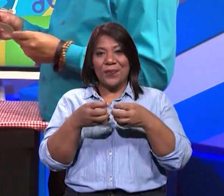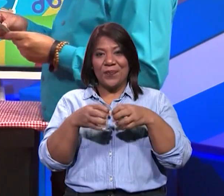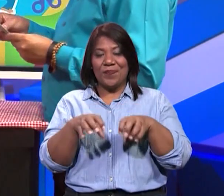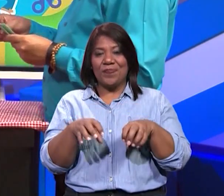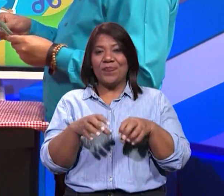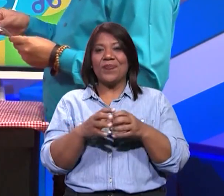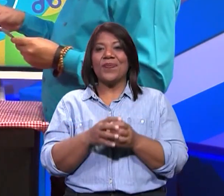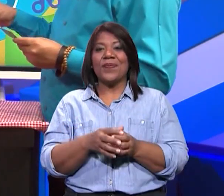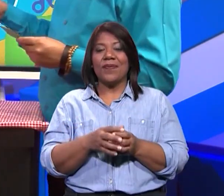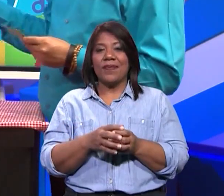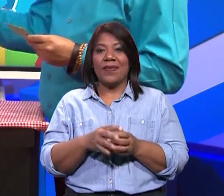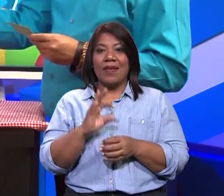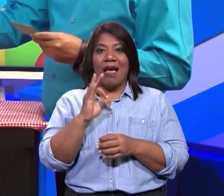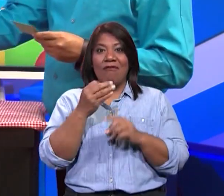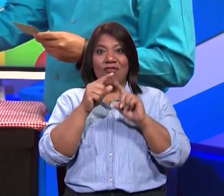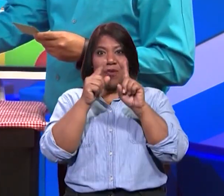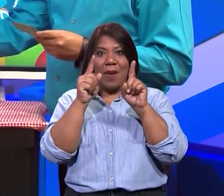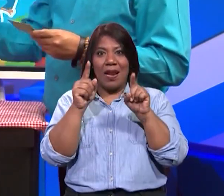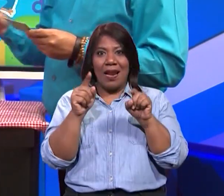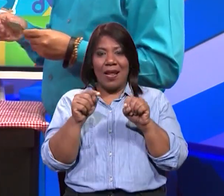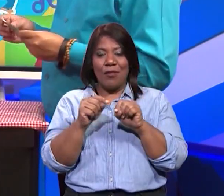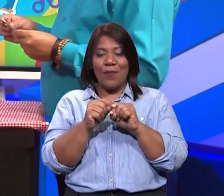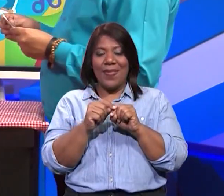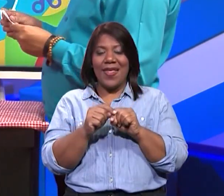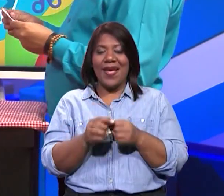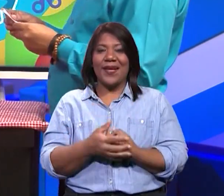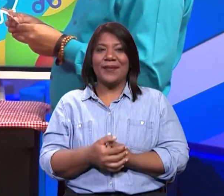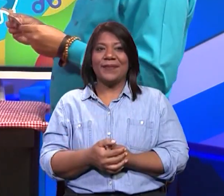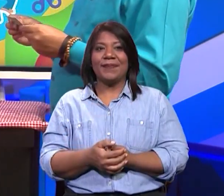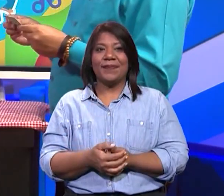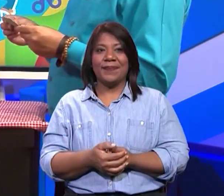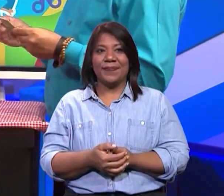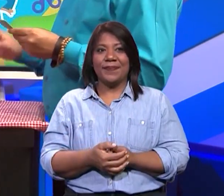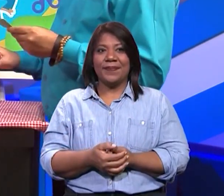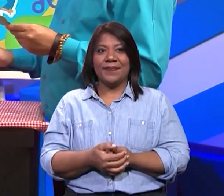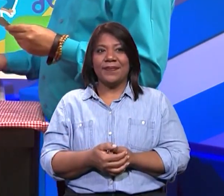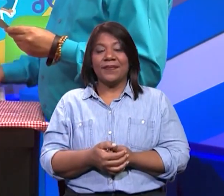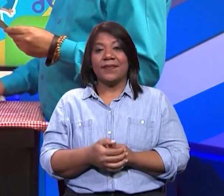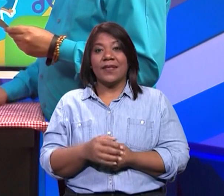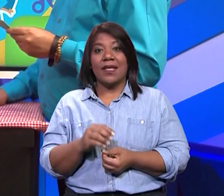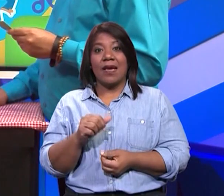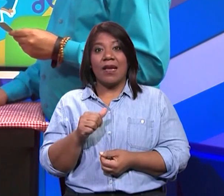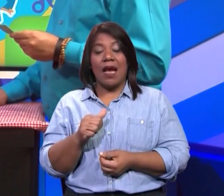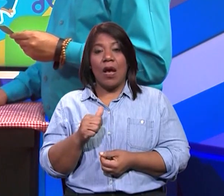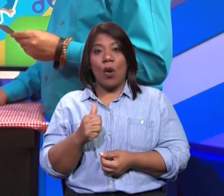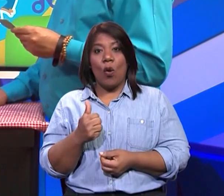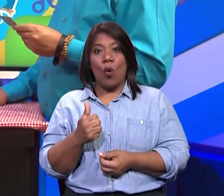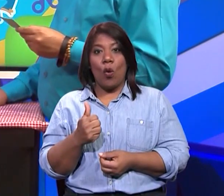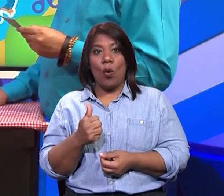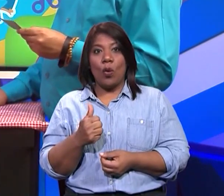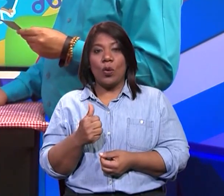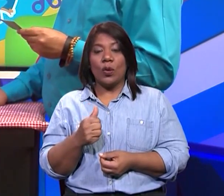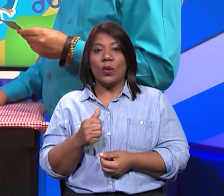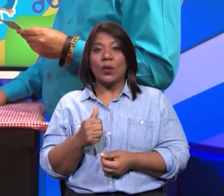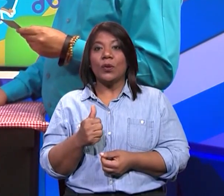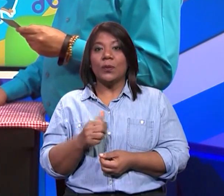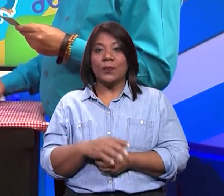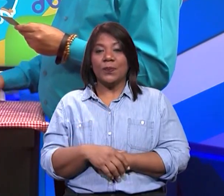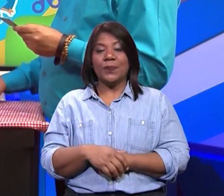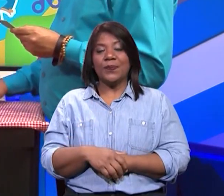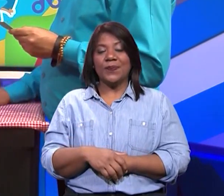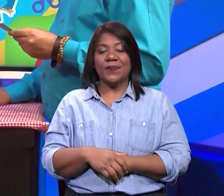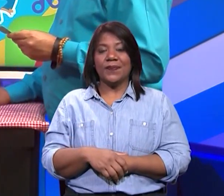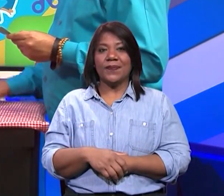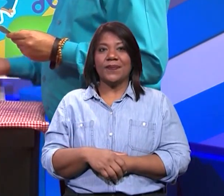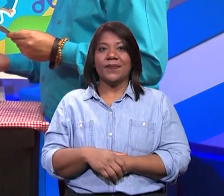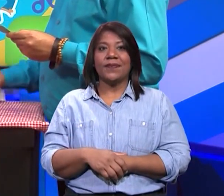huevo, excelente. Muy bien. A ver, ahora tenemos un conjunto de seres, maestra Noemí,